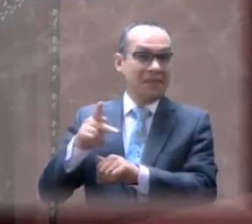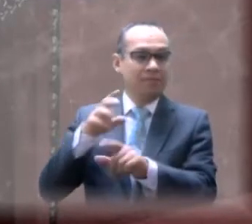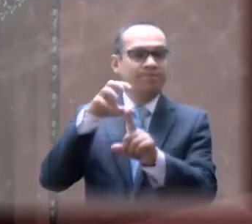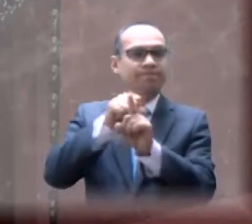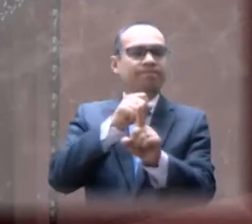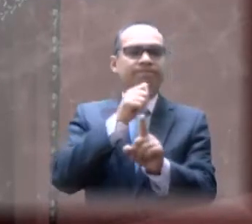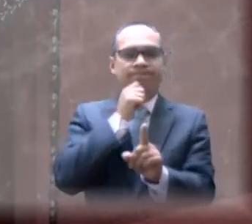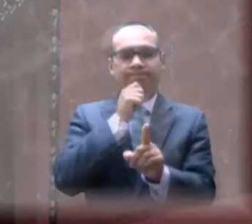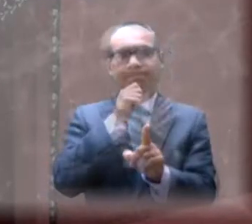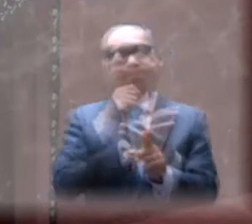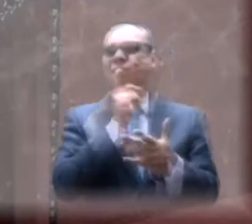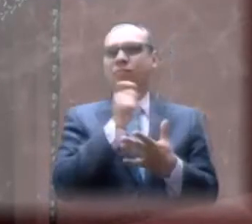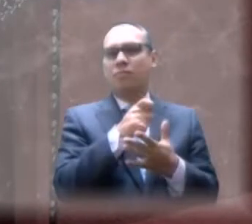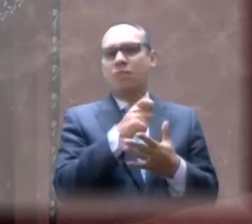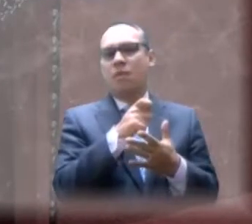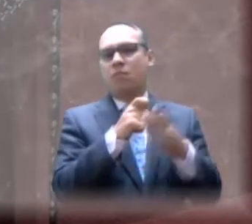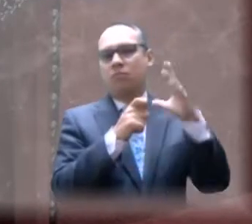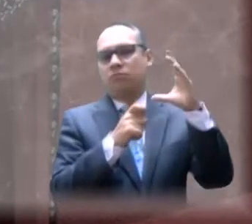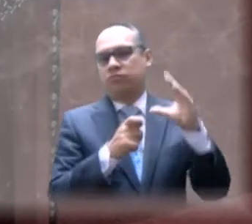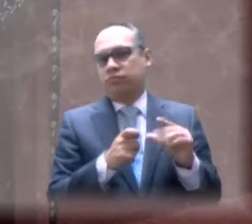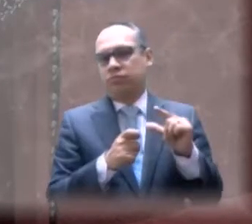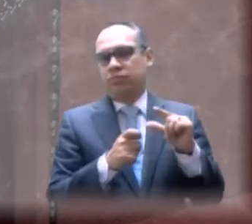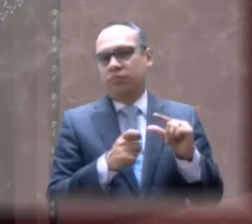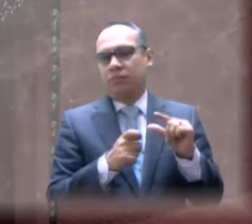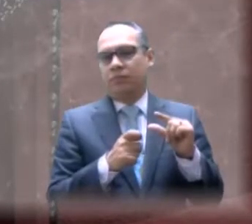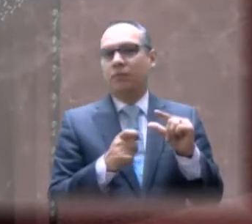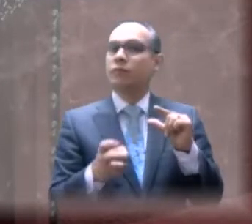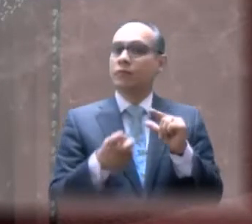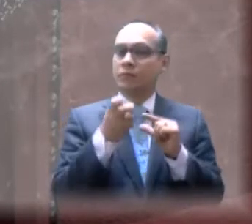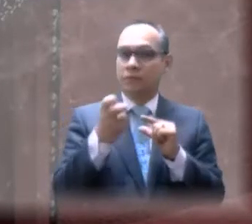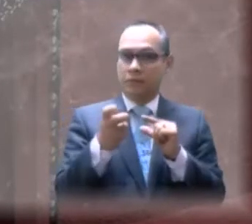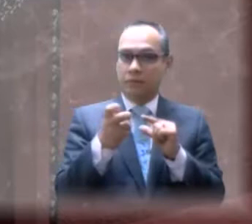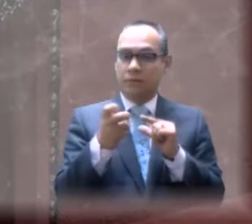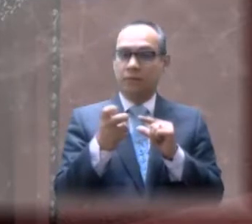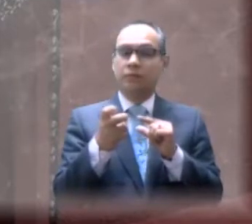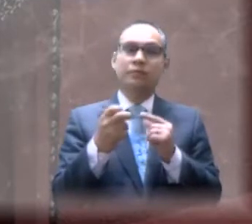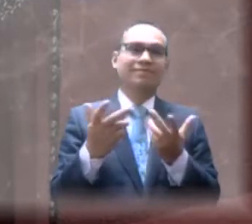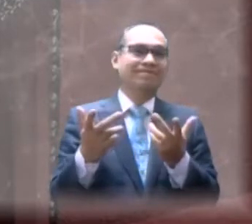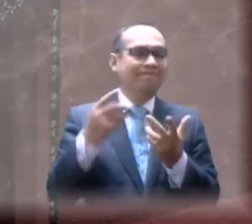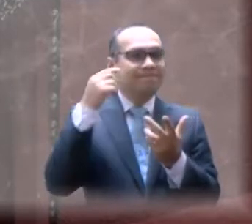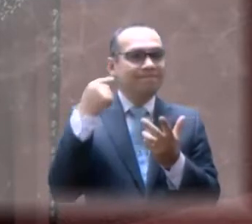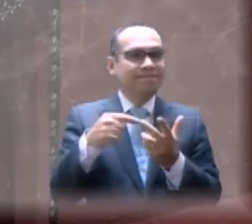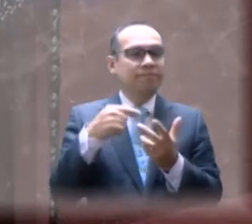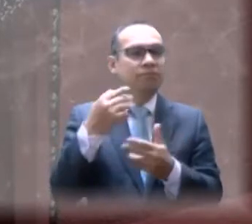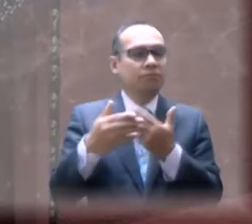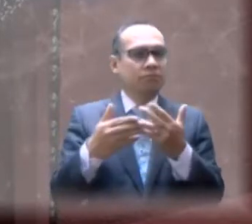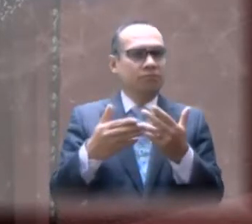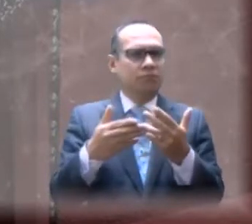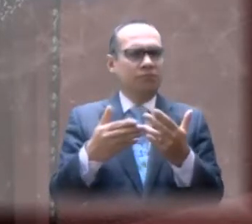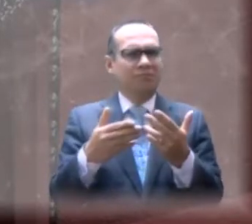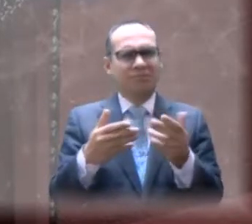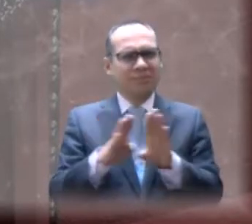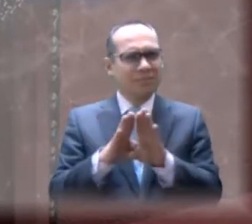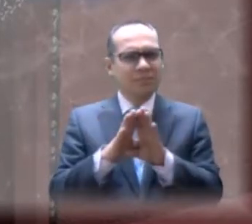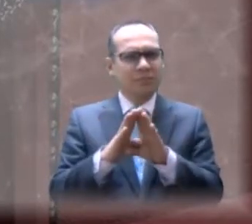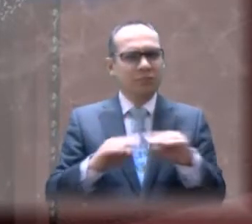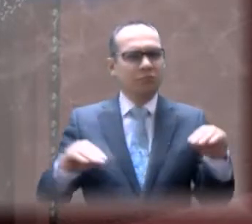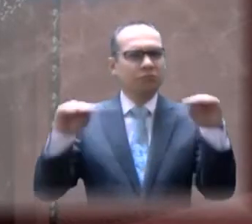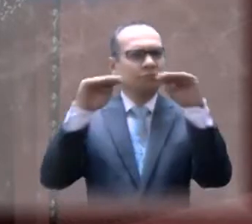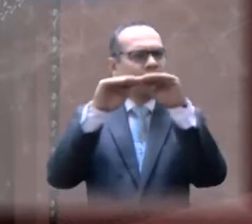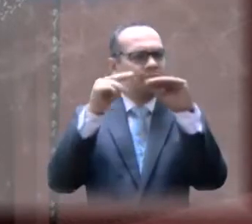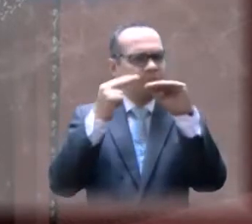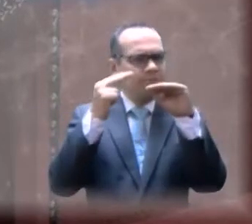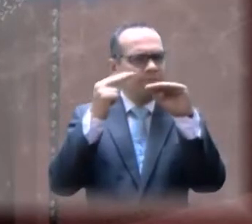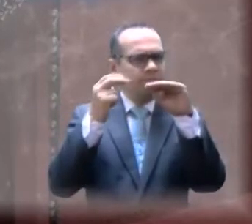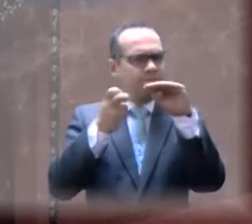de servidores públicos, por lo que a efecto de materializar la realidad y la paridad de género en cuanto a la participación de